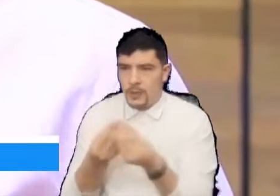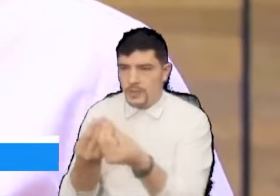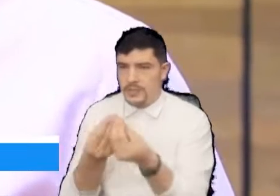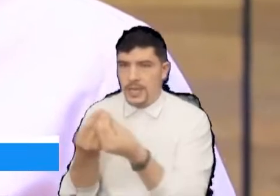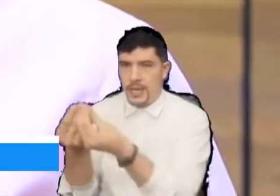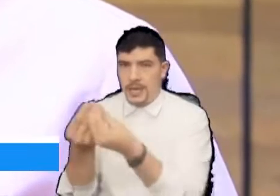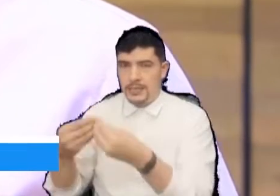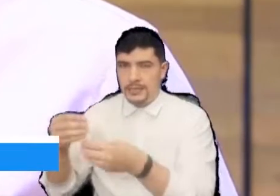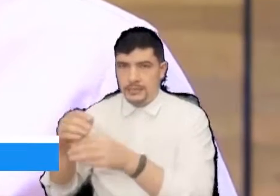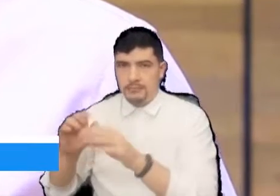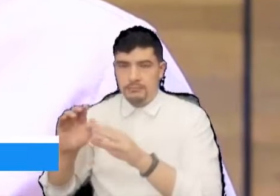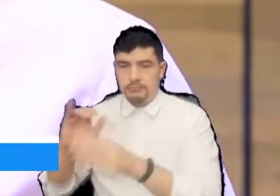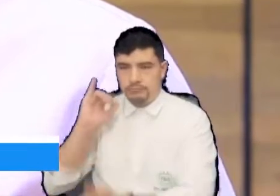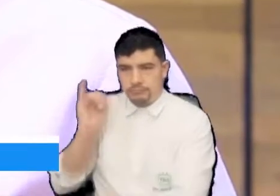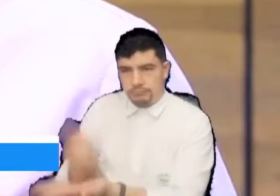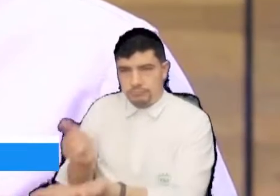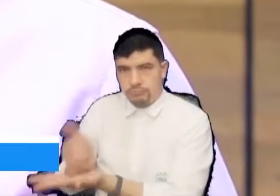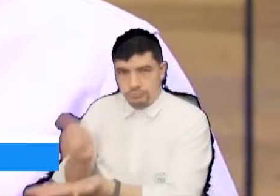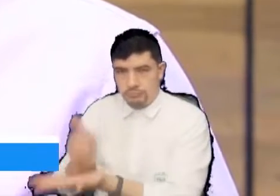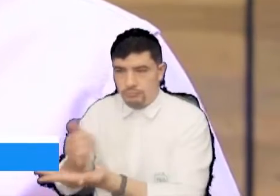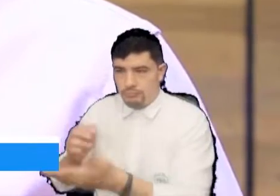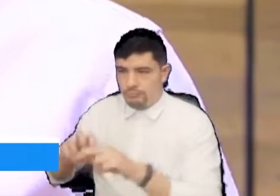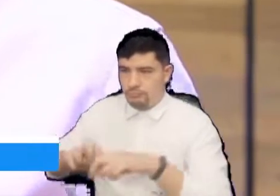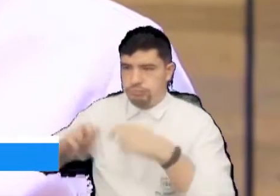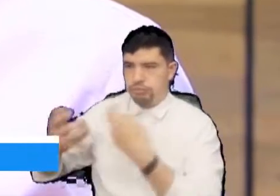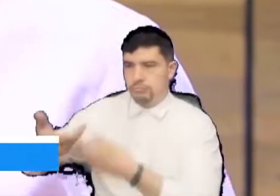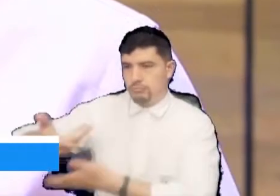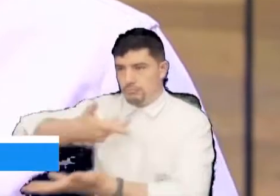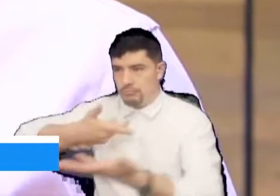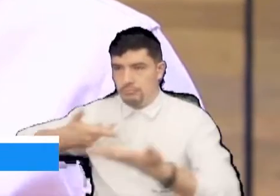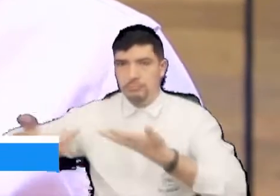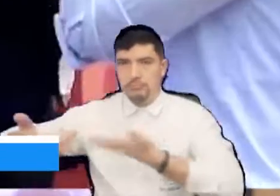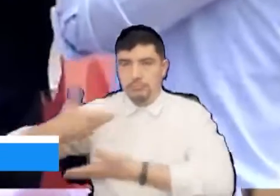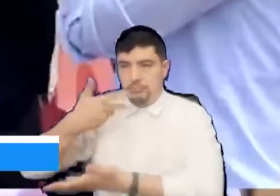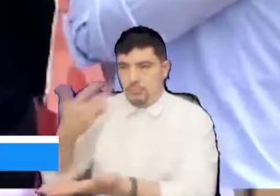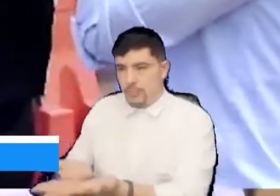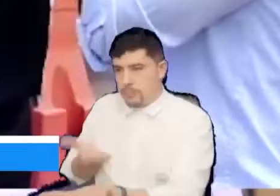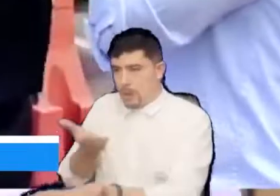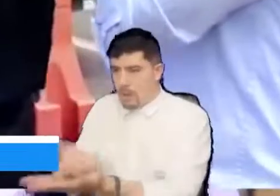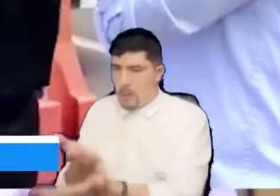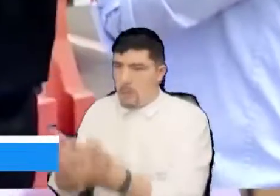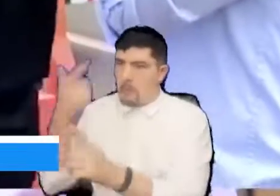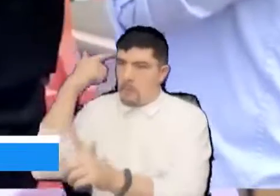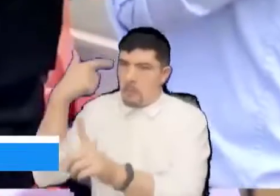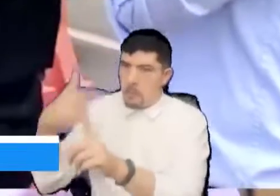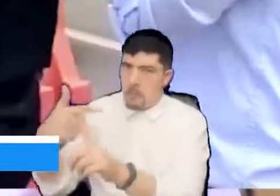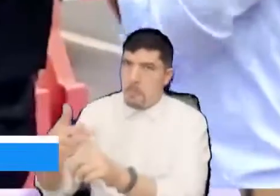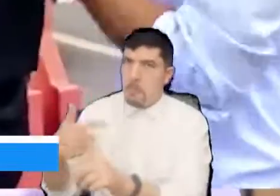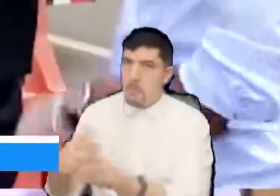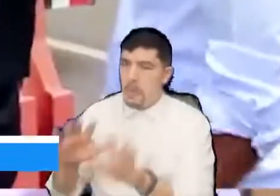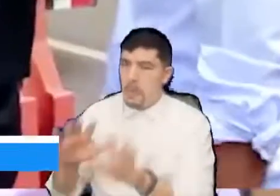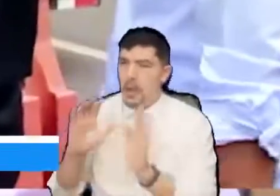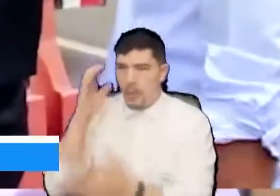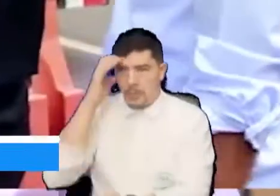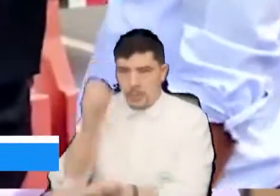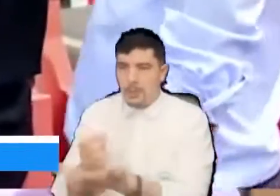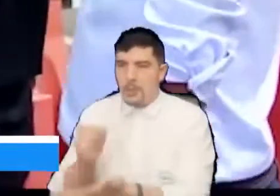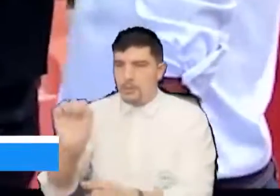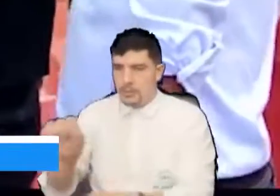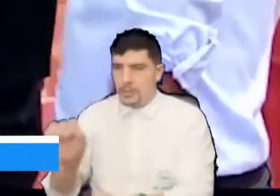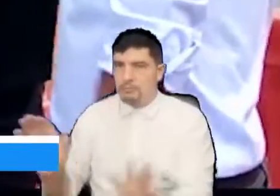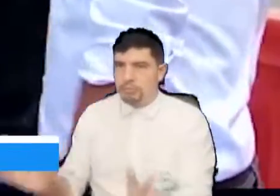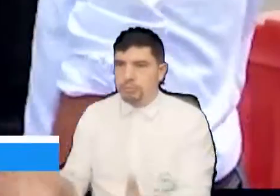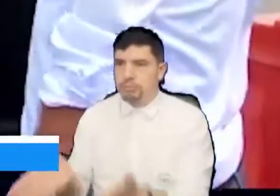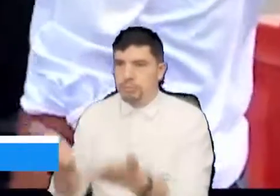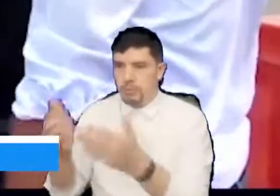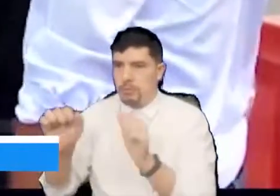pues presentaron, digamos que su positivo ante poder retomar esas facultades por parte de los municipios.